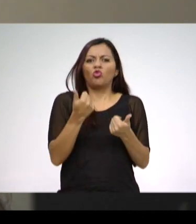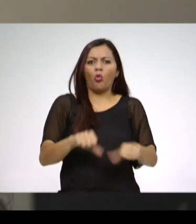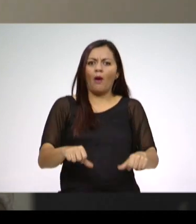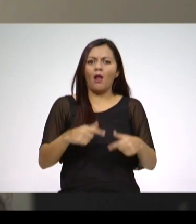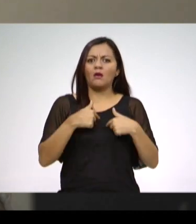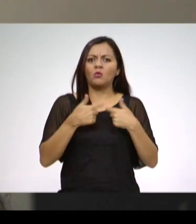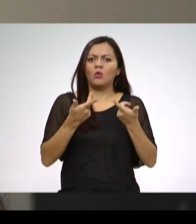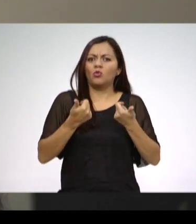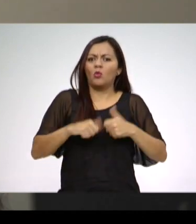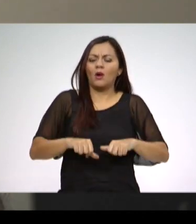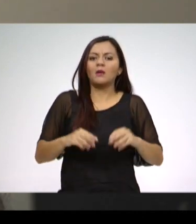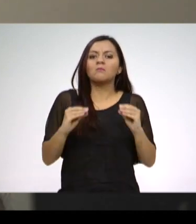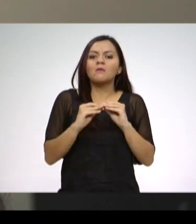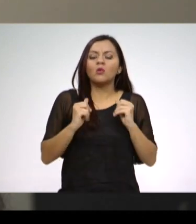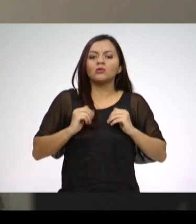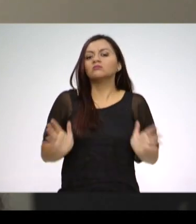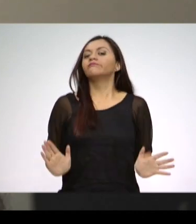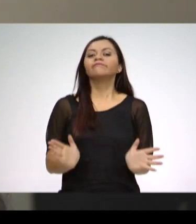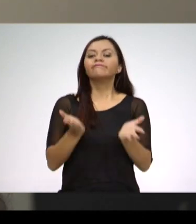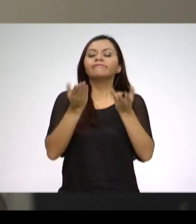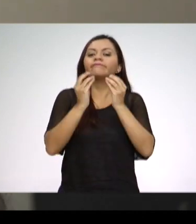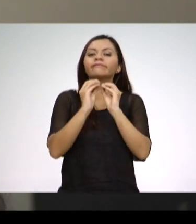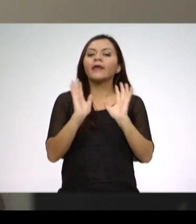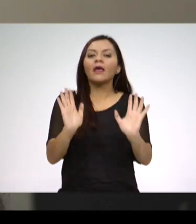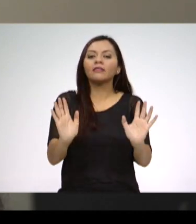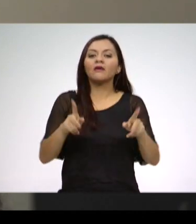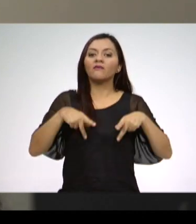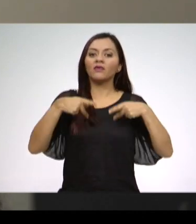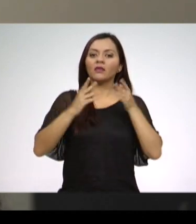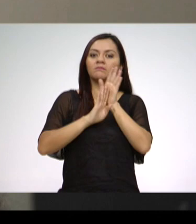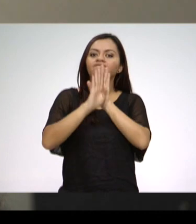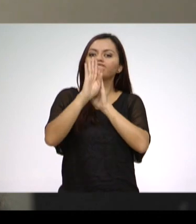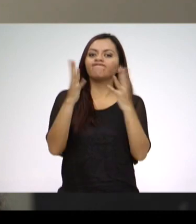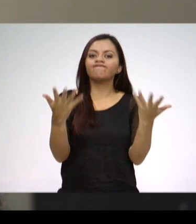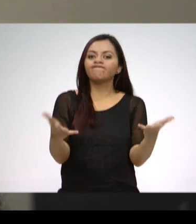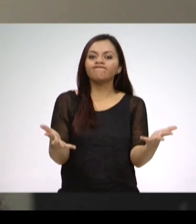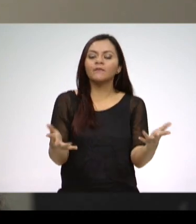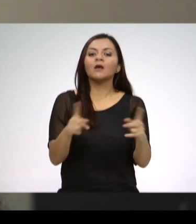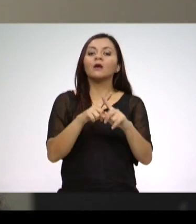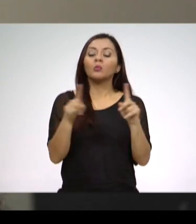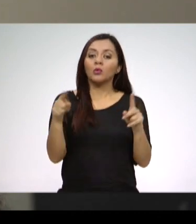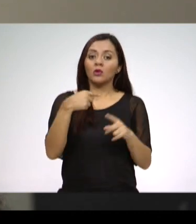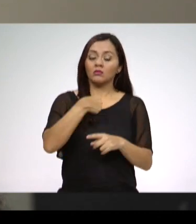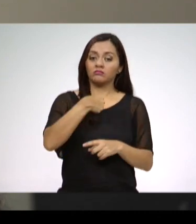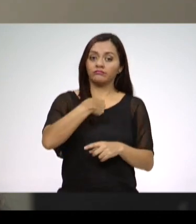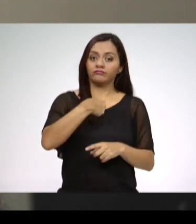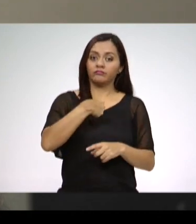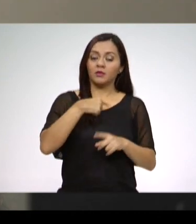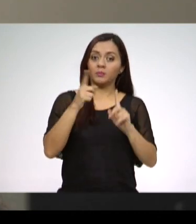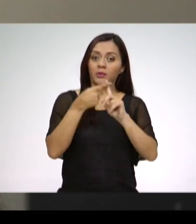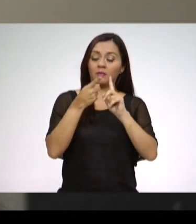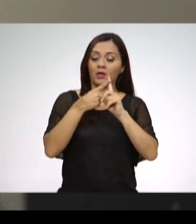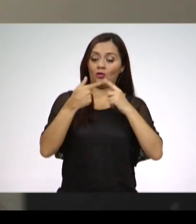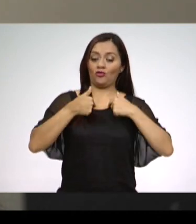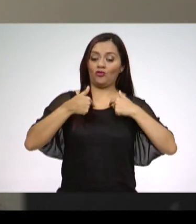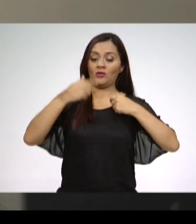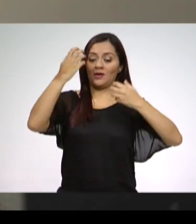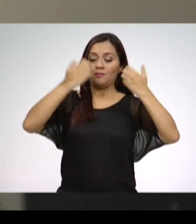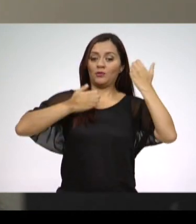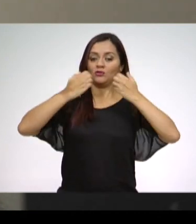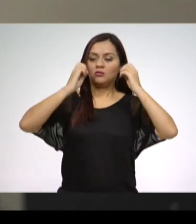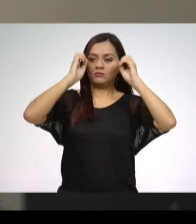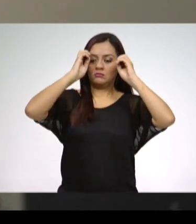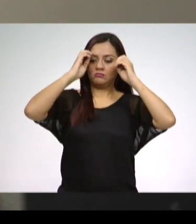que obviamente no le ayuda en ningún ámbito de su vida. Porque básicamente para nosotros desarrollarnos sanamente,